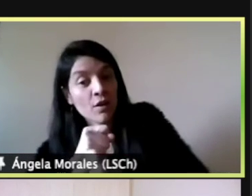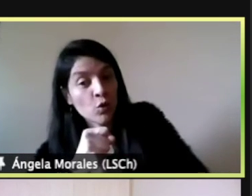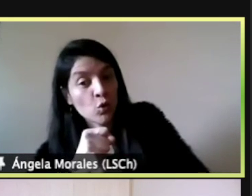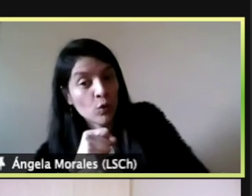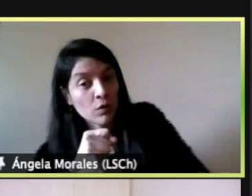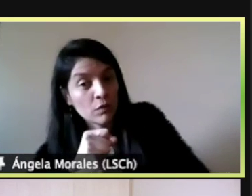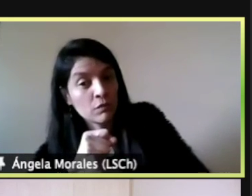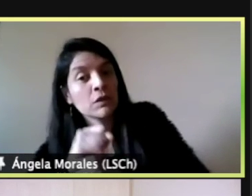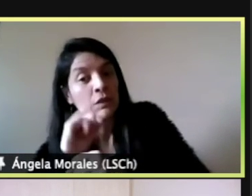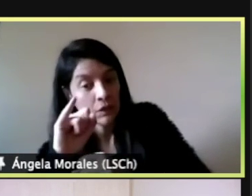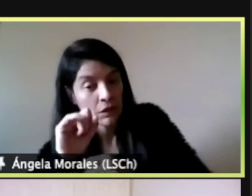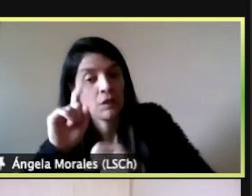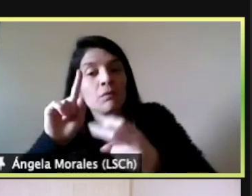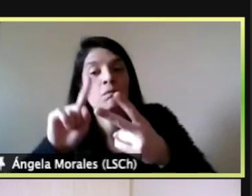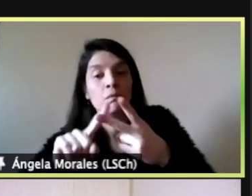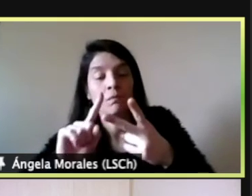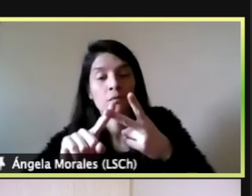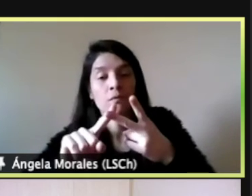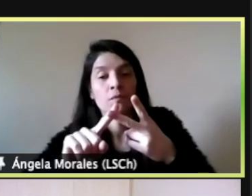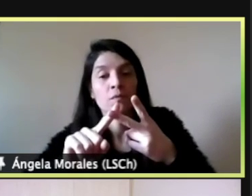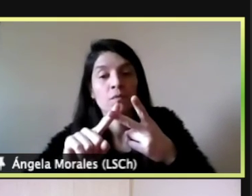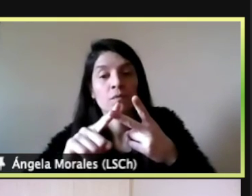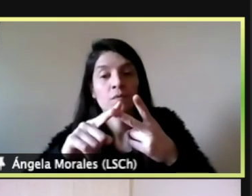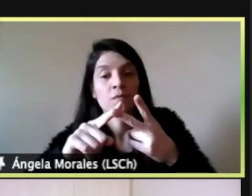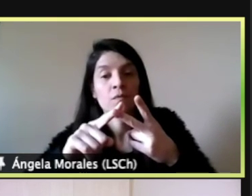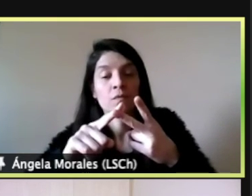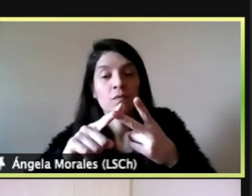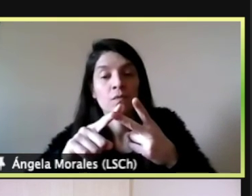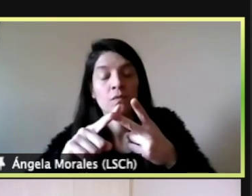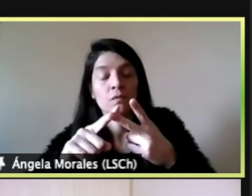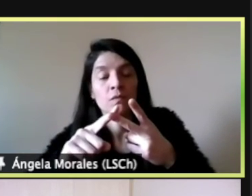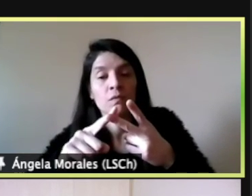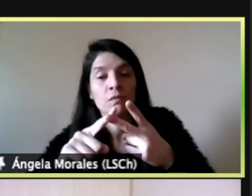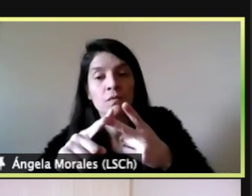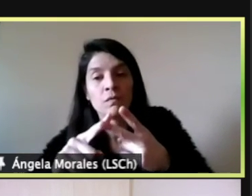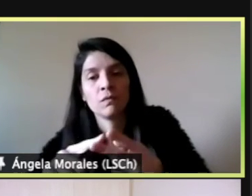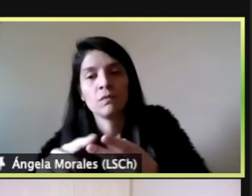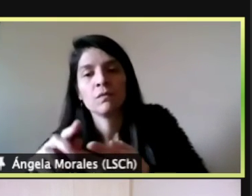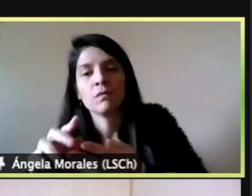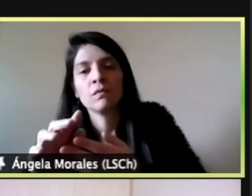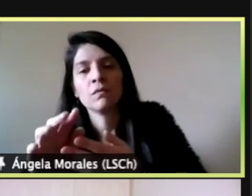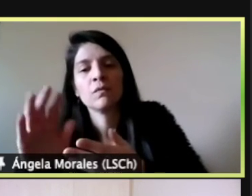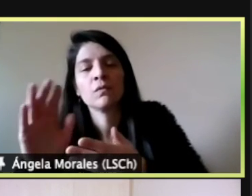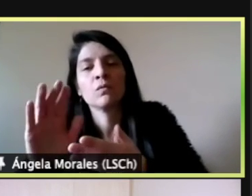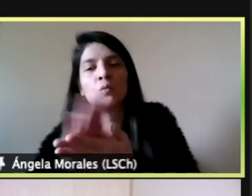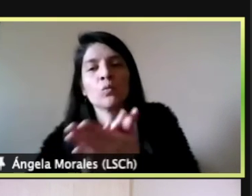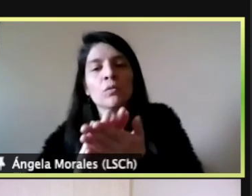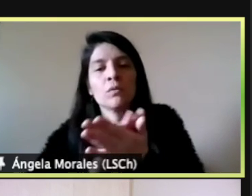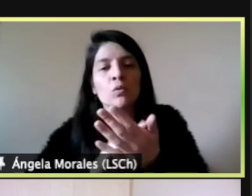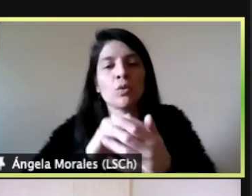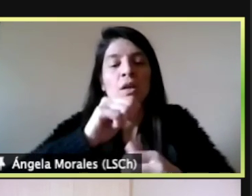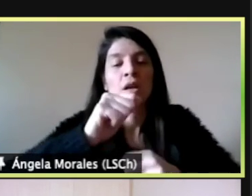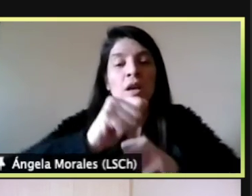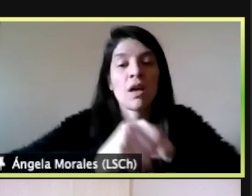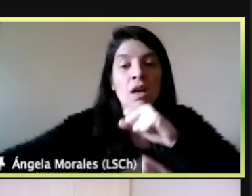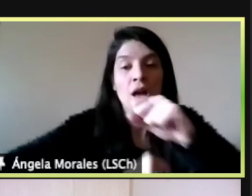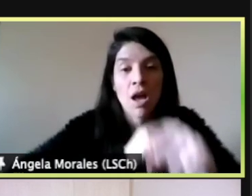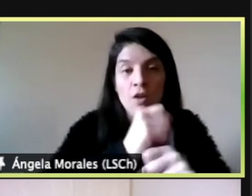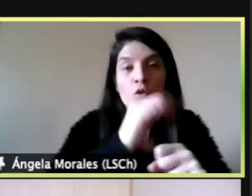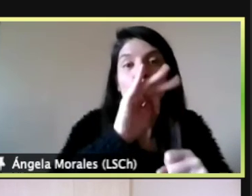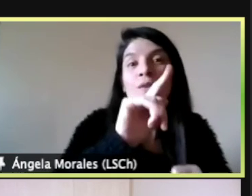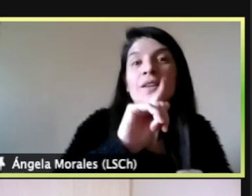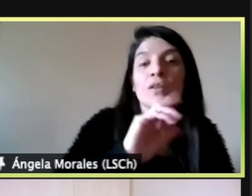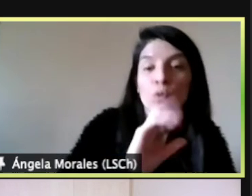a tener el filtro, no, incluso voy a decir que voy a tener el año como filtro, voy a tener el mes